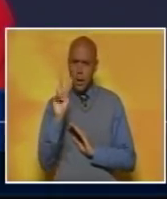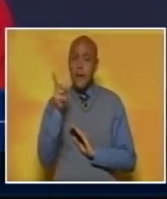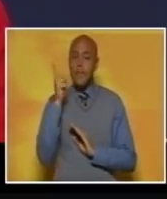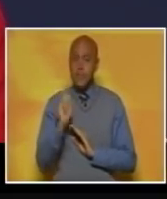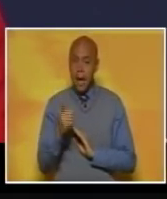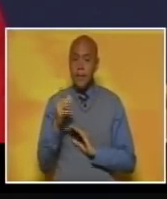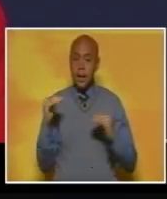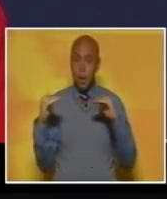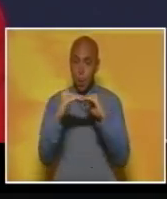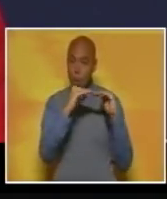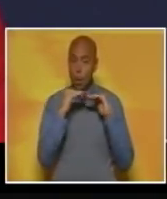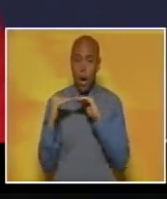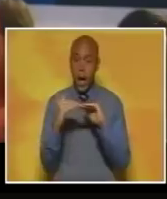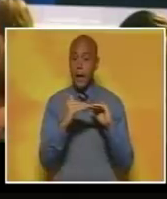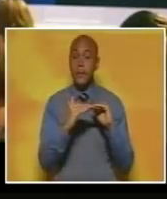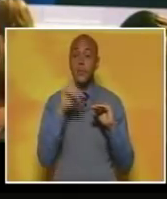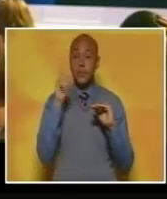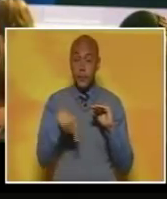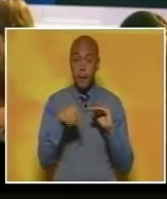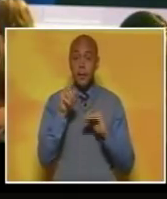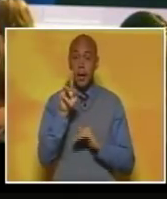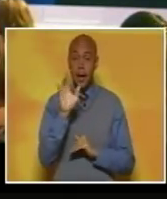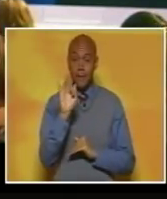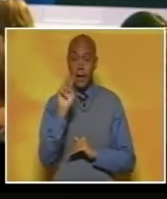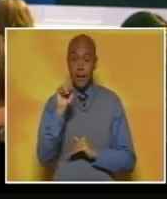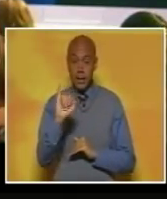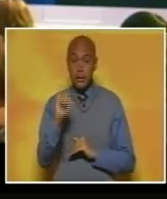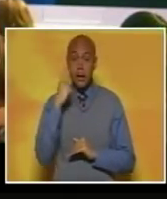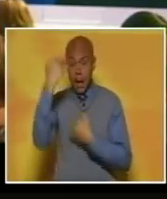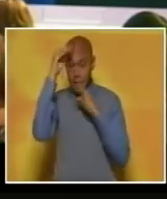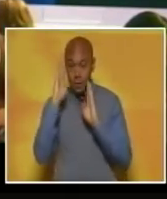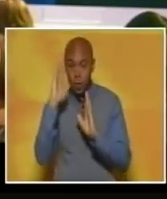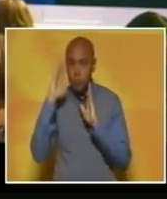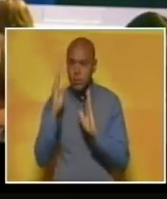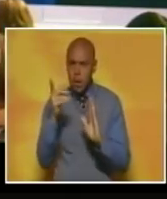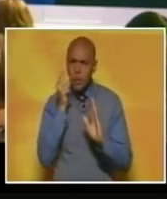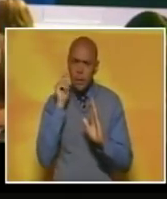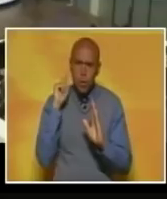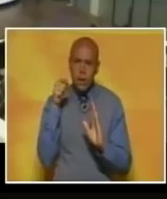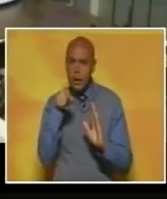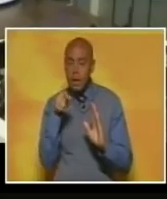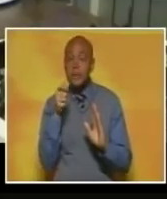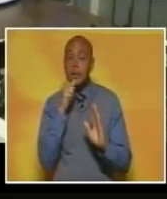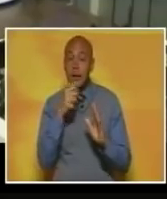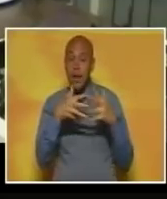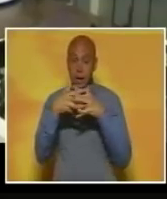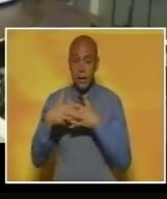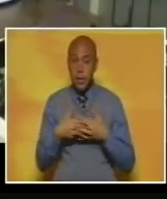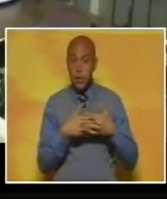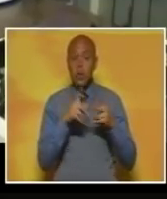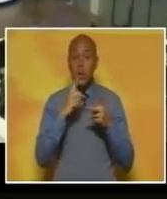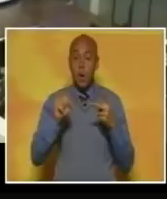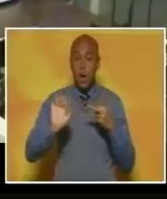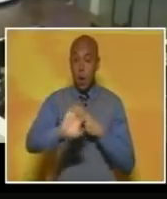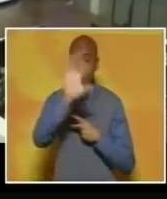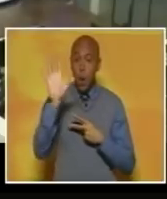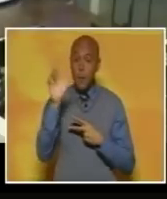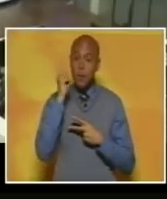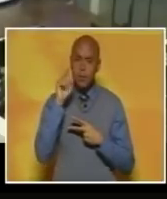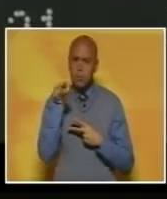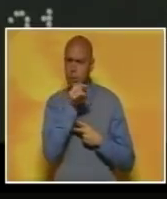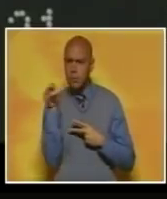más equitativa. Asimismo, el FMI asegura tener su atención puesta en las tensiones económicas entre Estados Unidos y Europa que